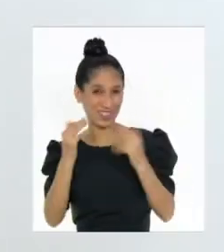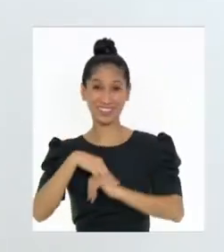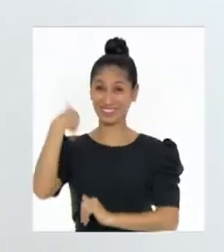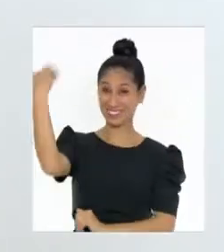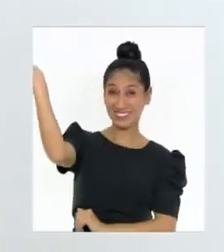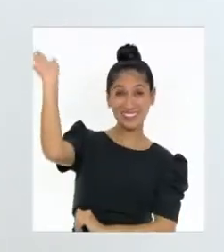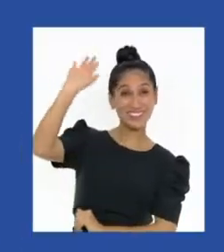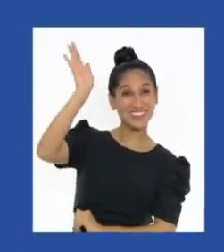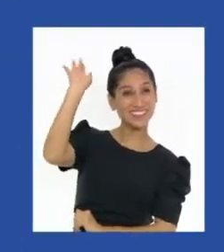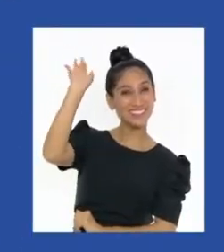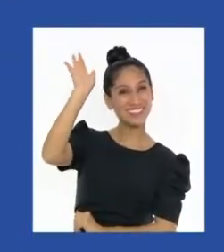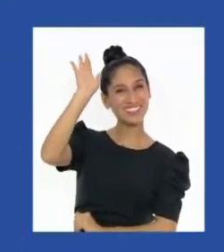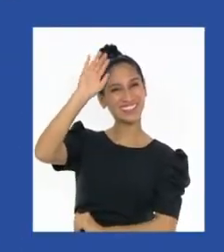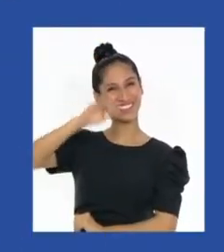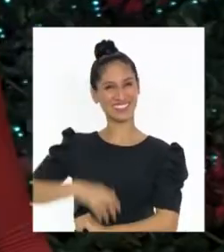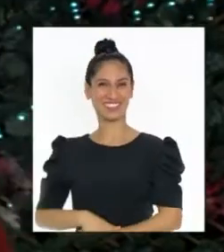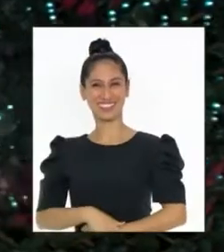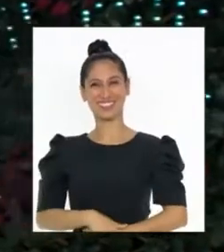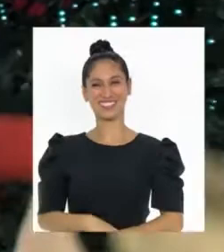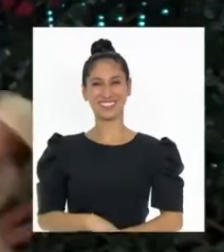próxima. ¡Chao!